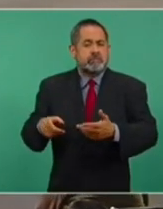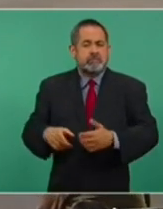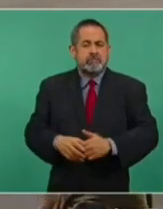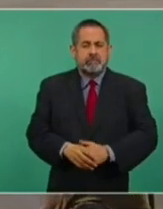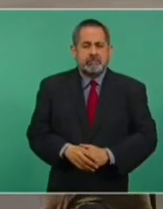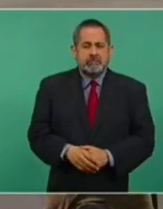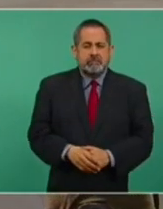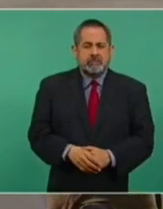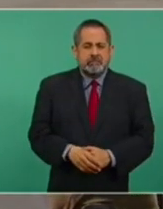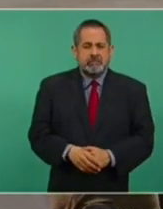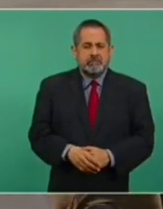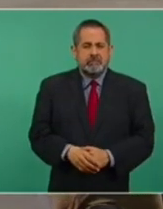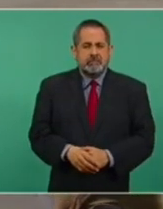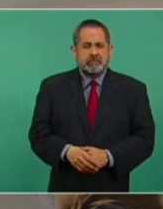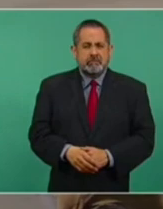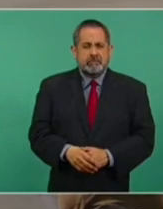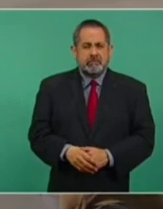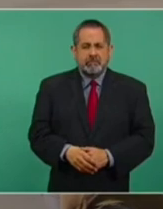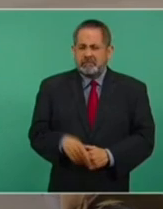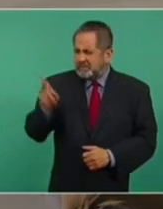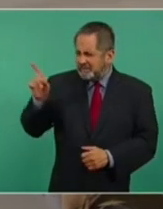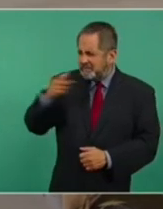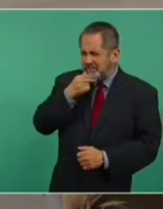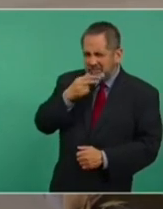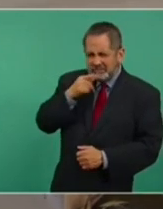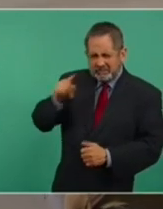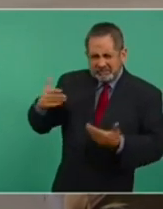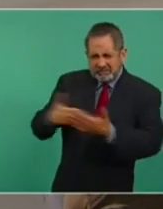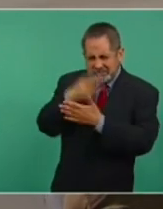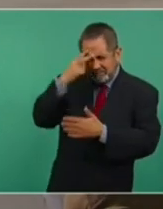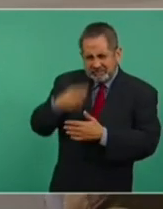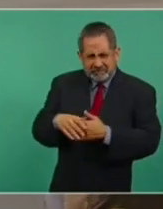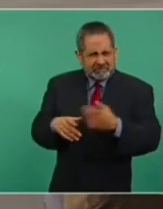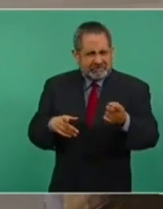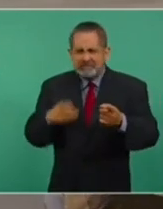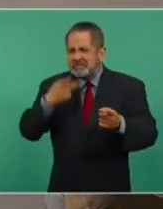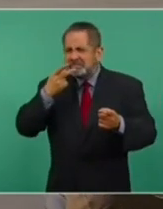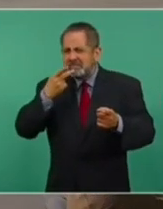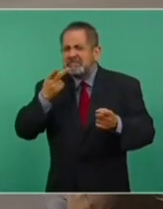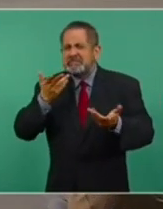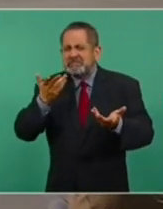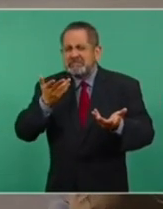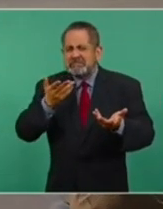pertenece. ¿Y es mexicano el señor? Como argentino o